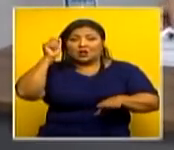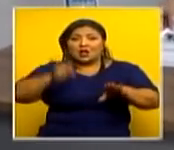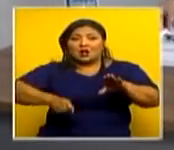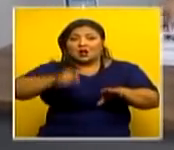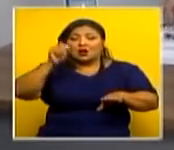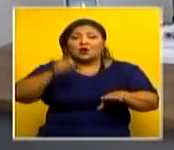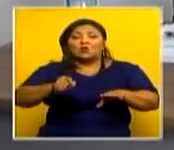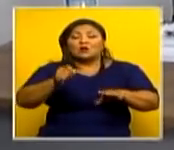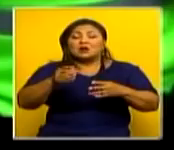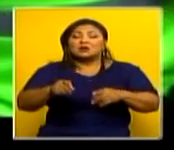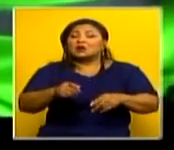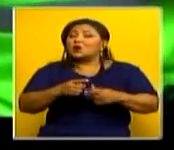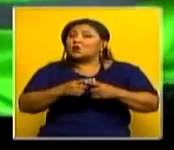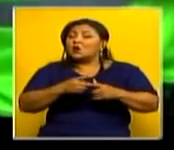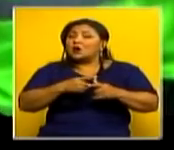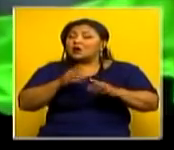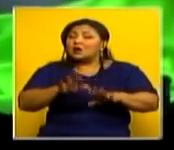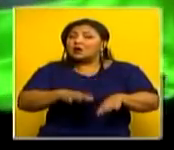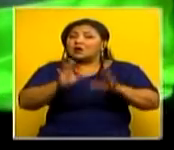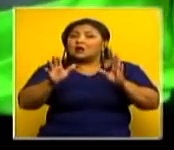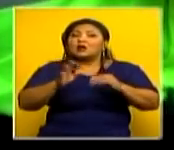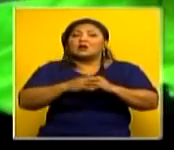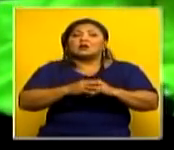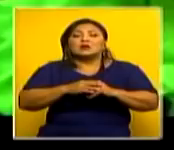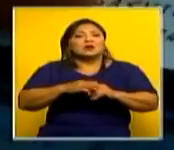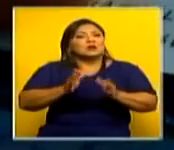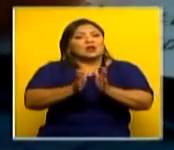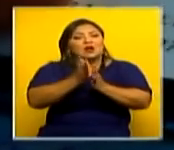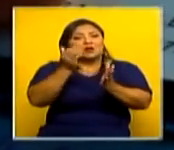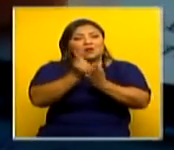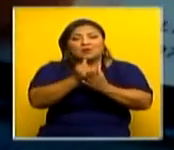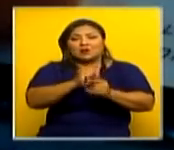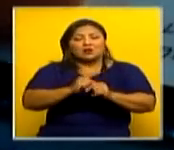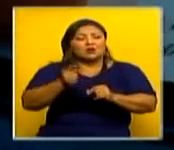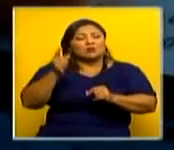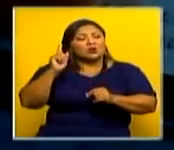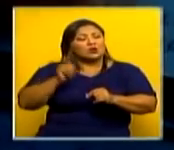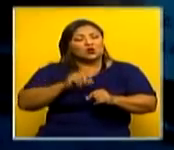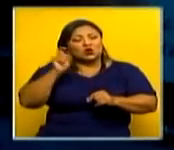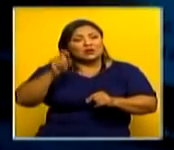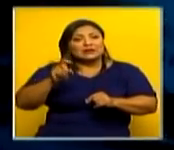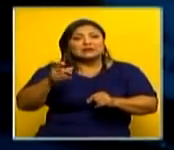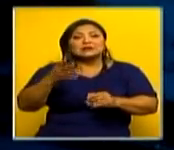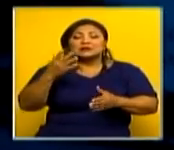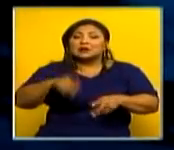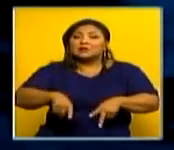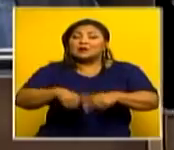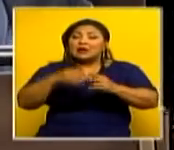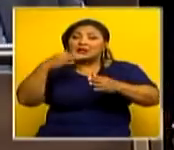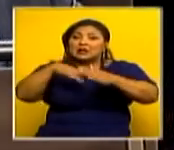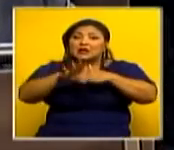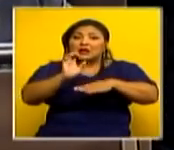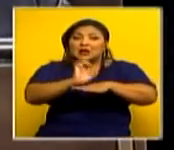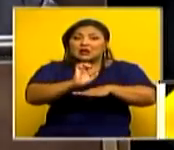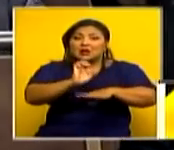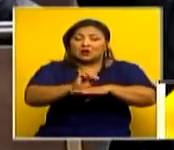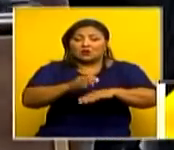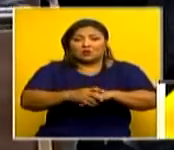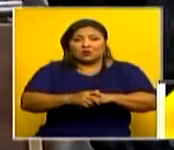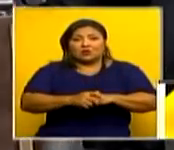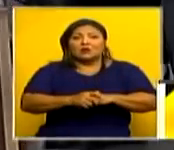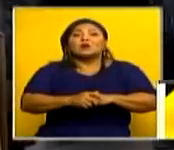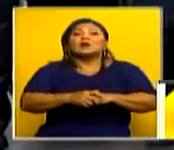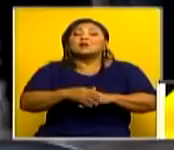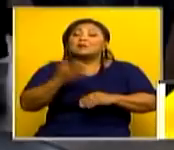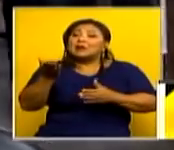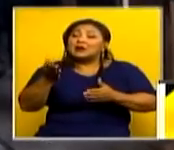es de inmediato cumplimiento y deja sin efecto la exigencia del pasaporte a los ciudadanos venezolanos para ingresar al Ecuador. El argumento para dar paso